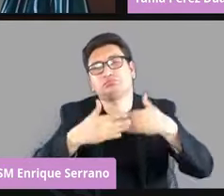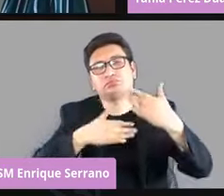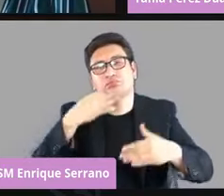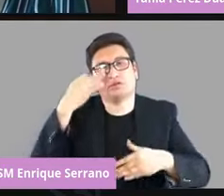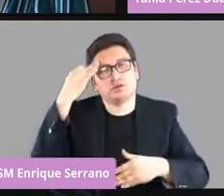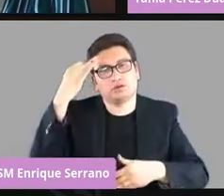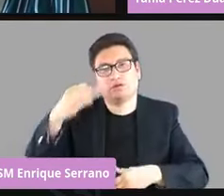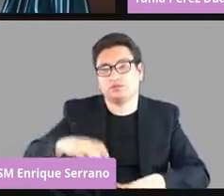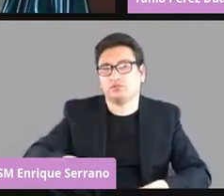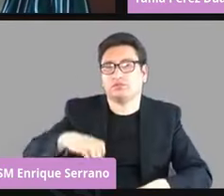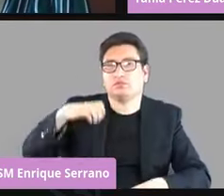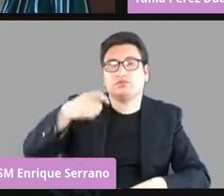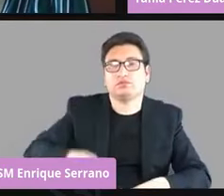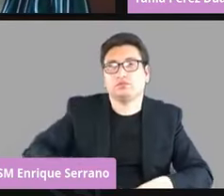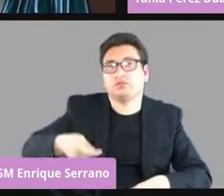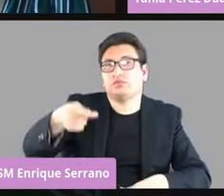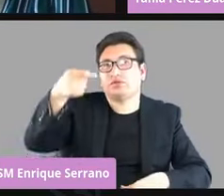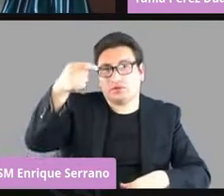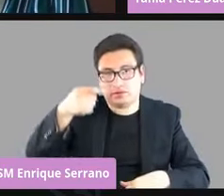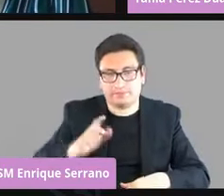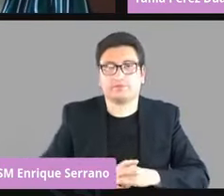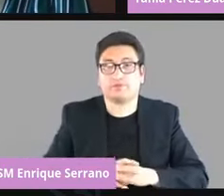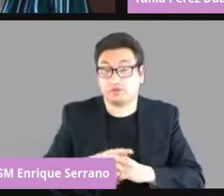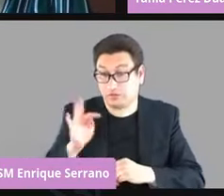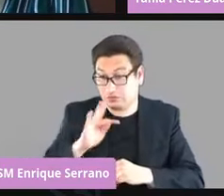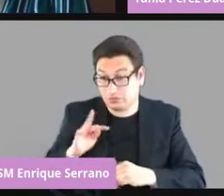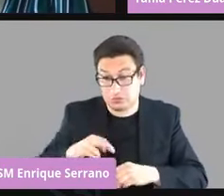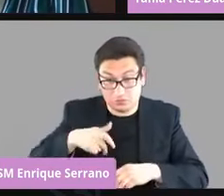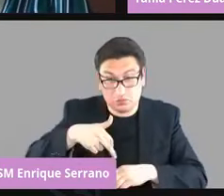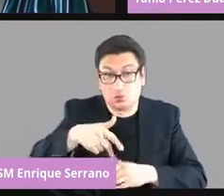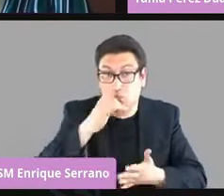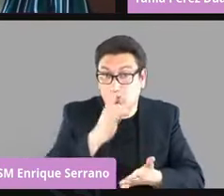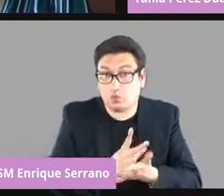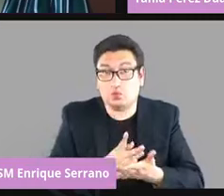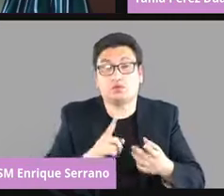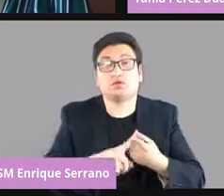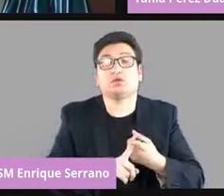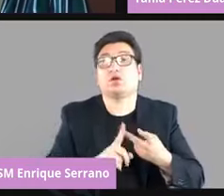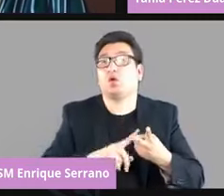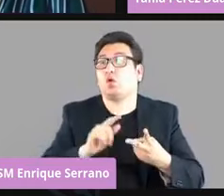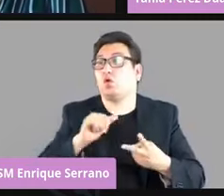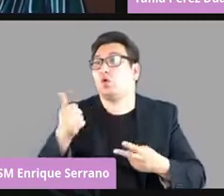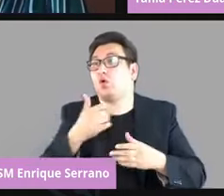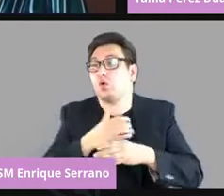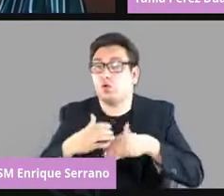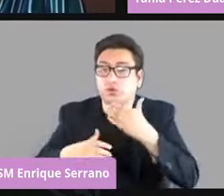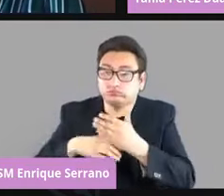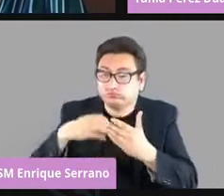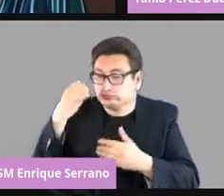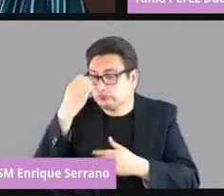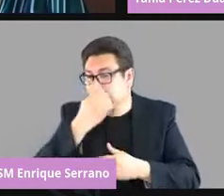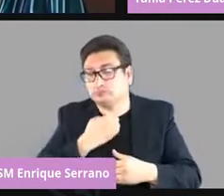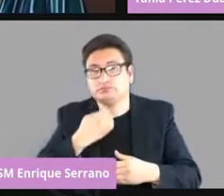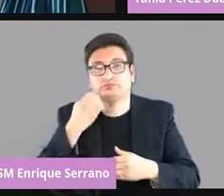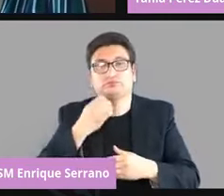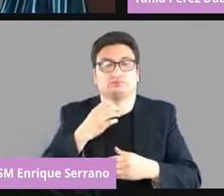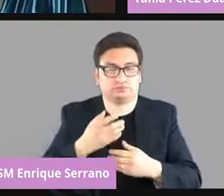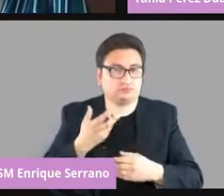que ver si es nada más sucede en ese ámbito o también en otras cosas. Y si hay